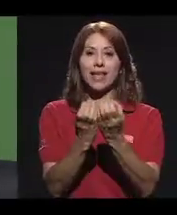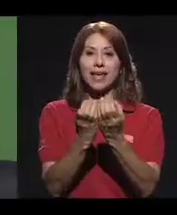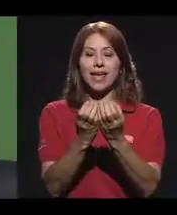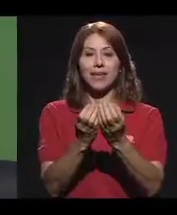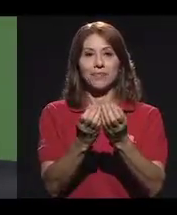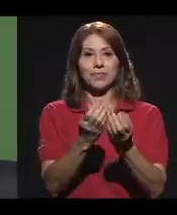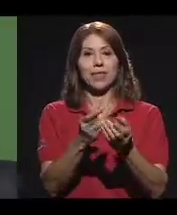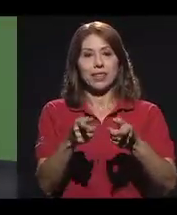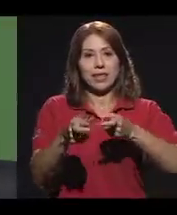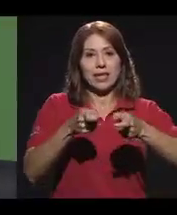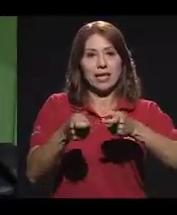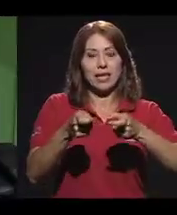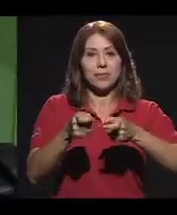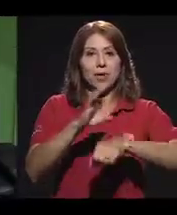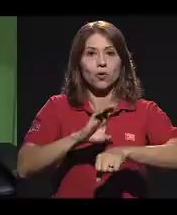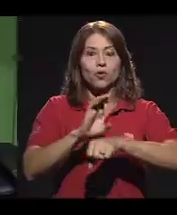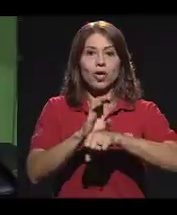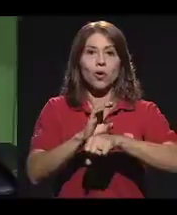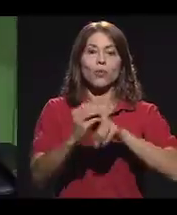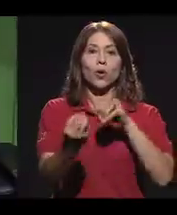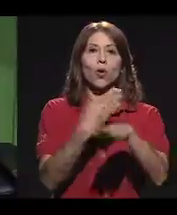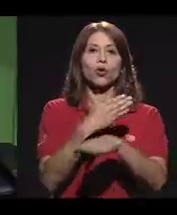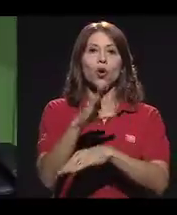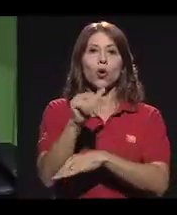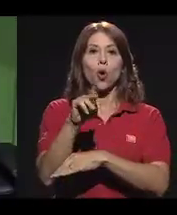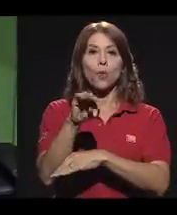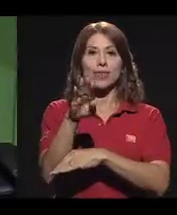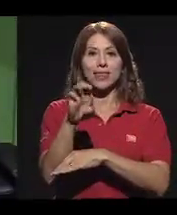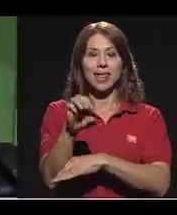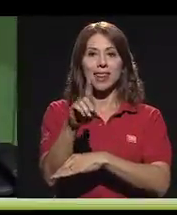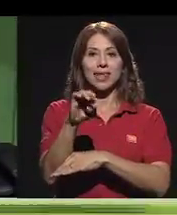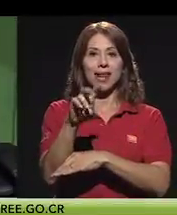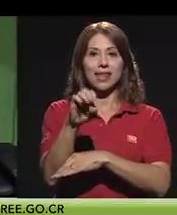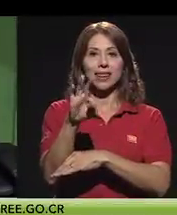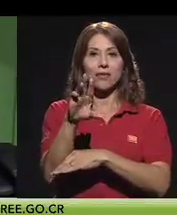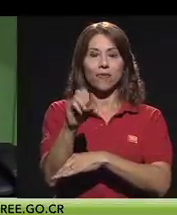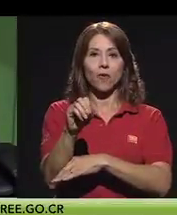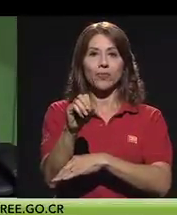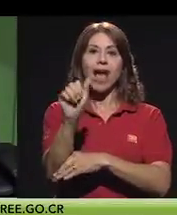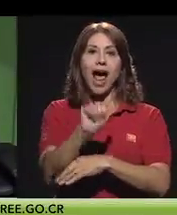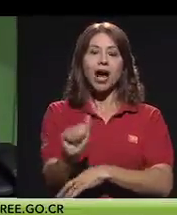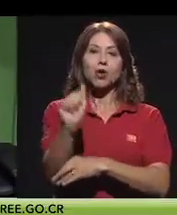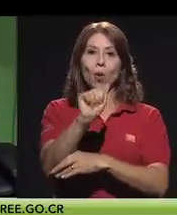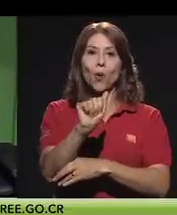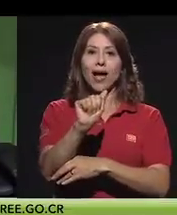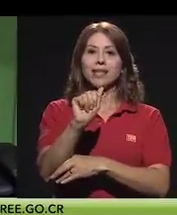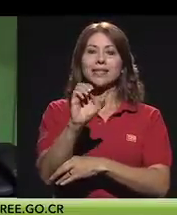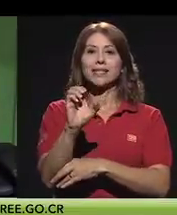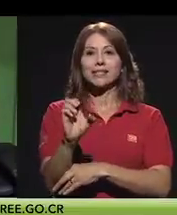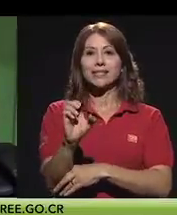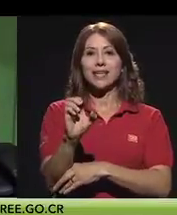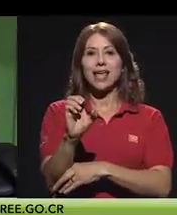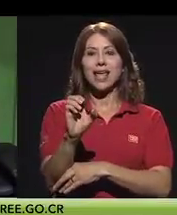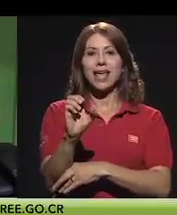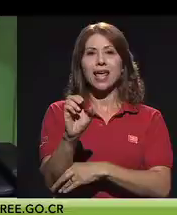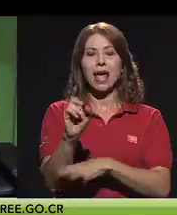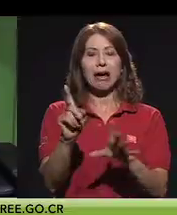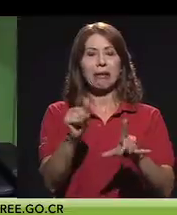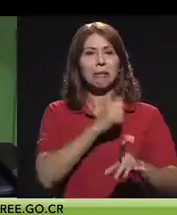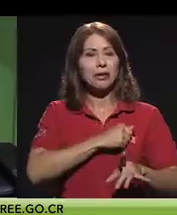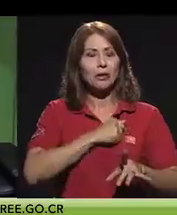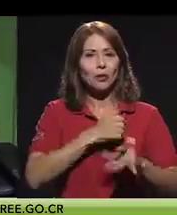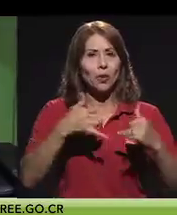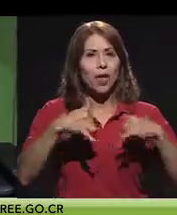lo que es el consejo directivo, mediante el correo comité directivo bueno, en este caso sería CONAPDIS, perdón